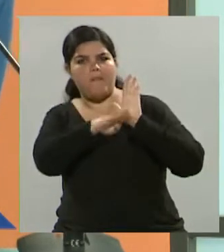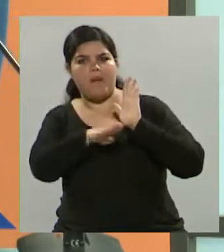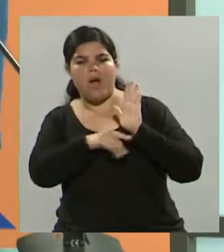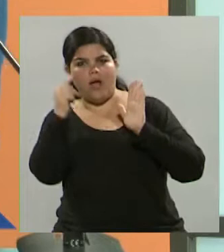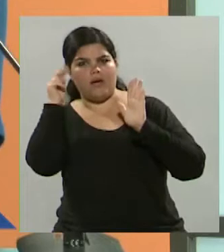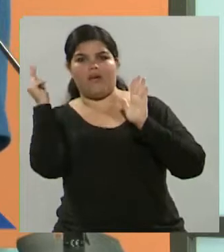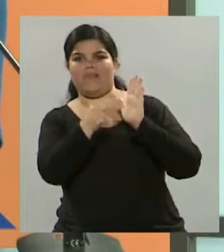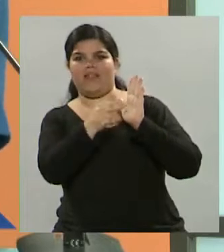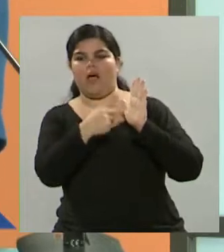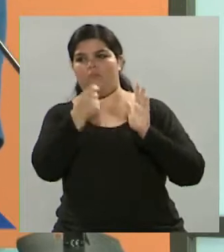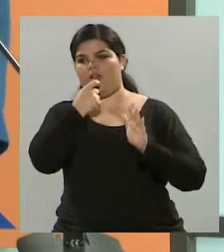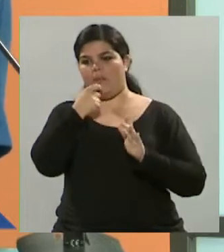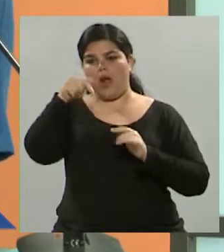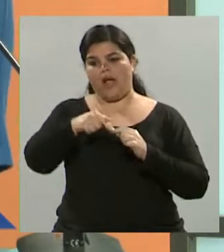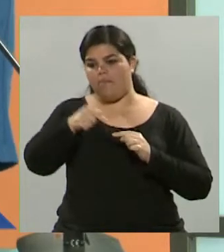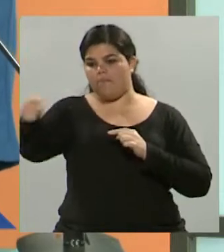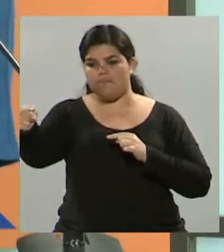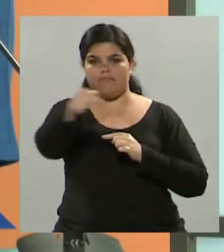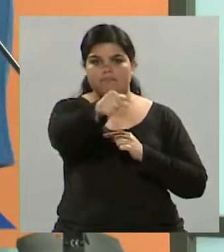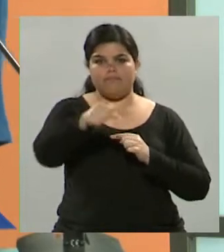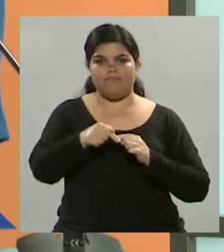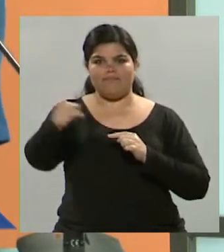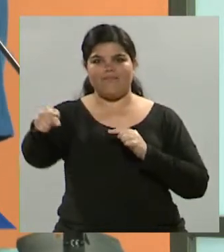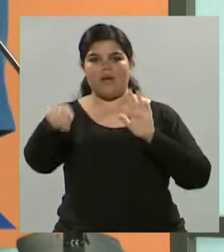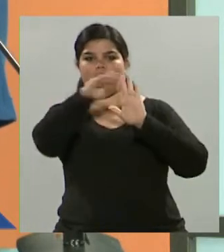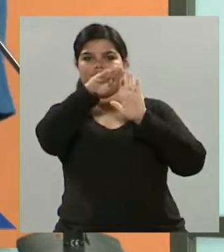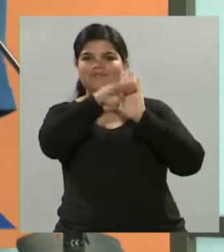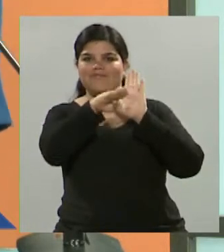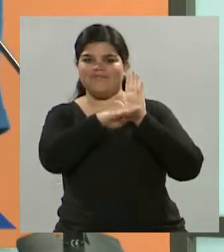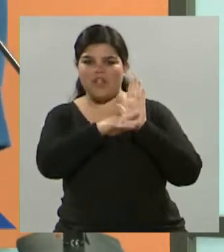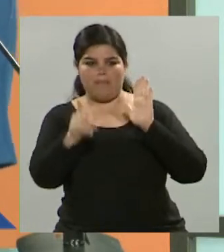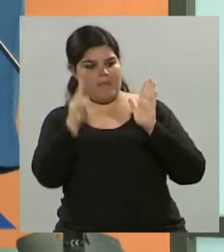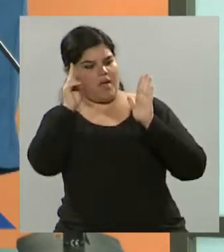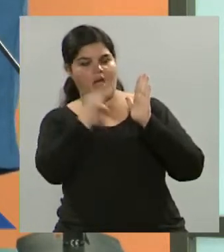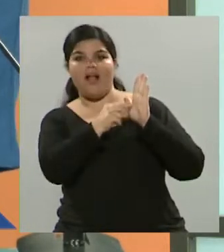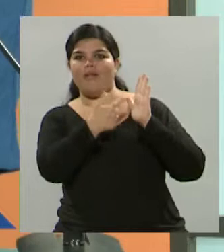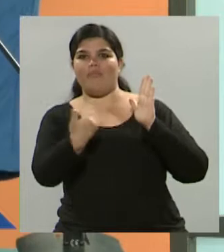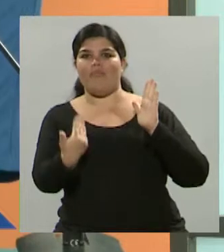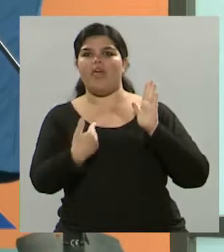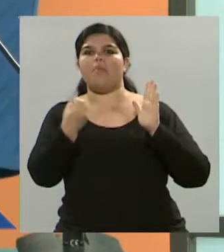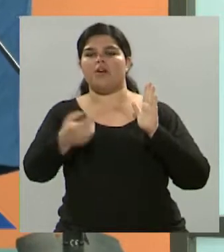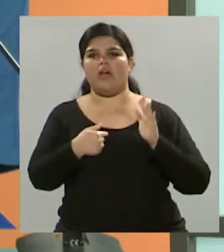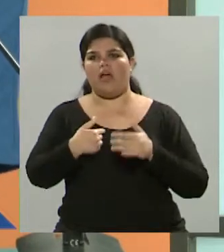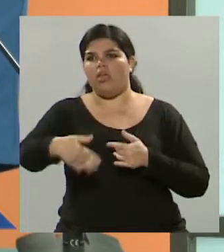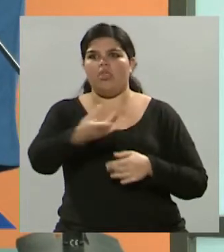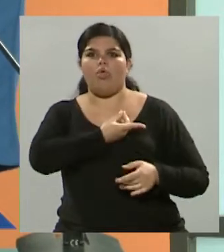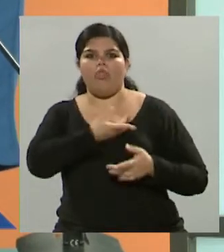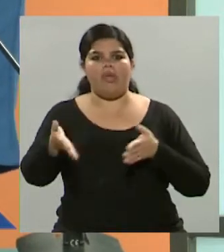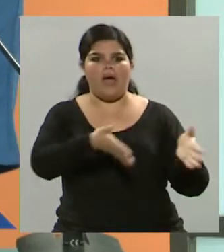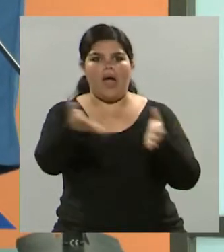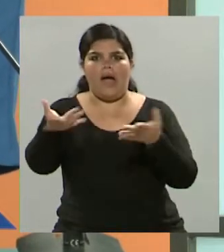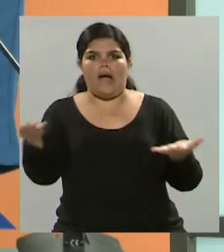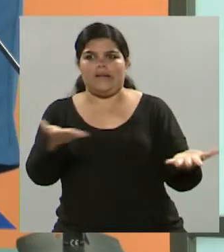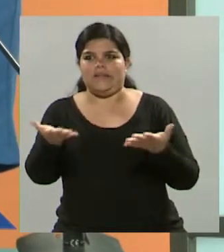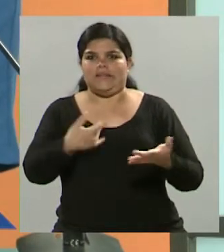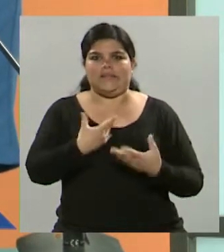que moverte de este lugar al otro y no sé cuánto, para que no fuera esta angustia de la existencia misma de no saber